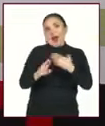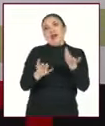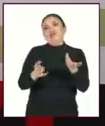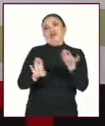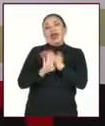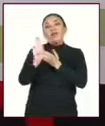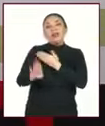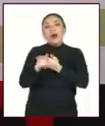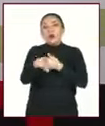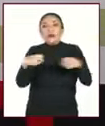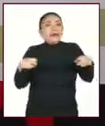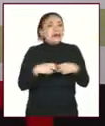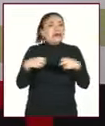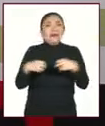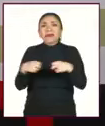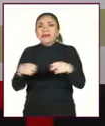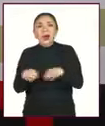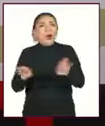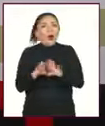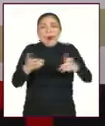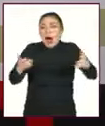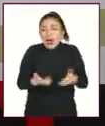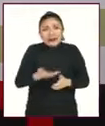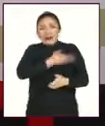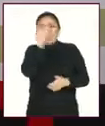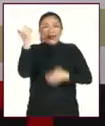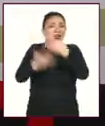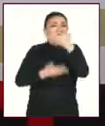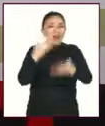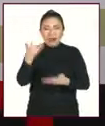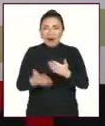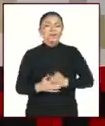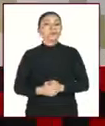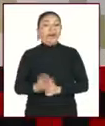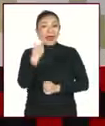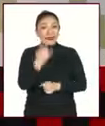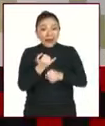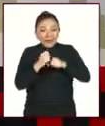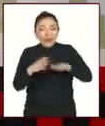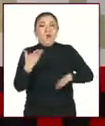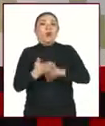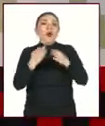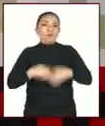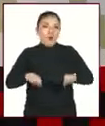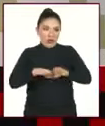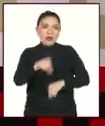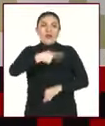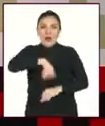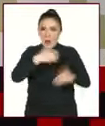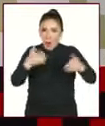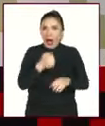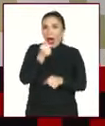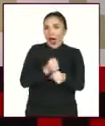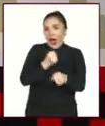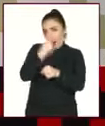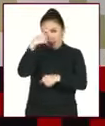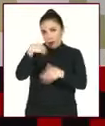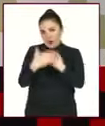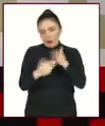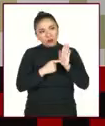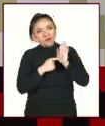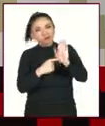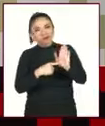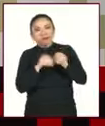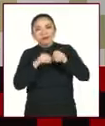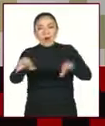los nervios nos salten pasos. Exactamente, esta información es muy importante, así que la trabajaremos para tenerla a ustedes y tenerla